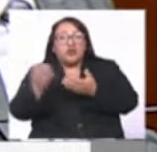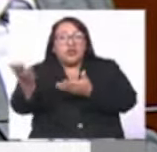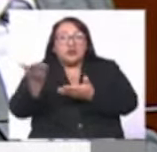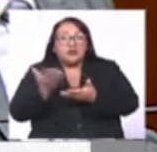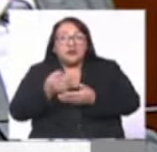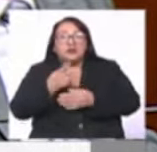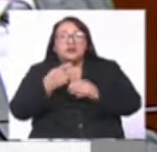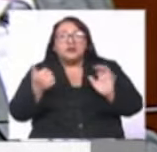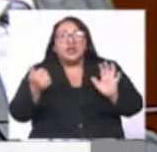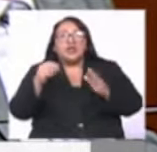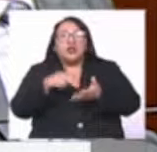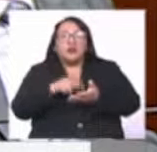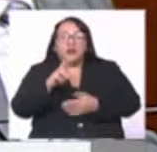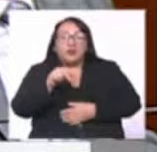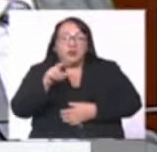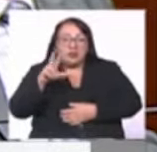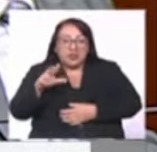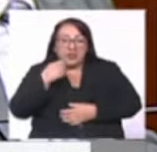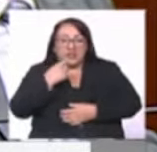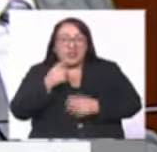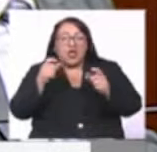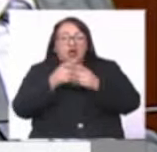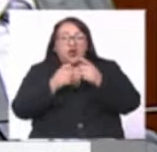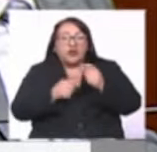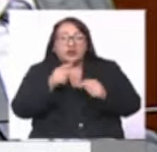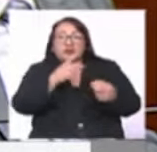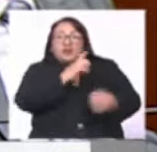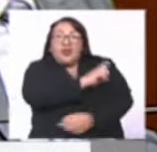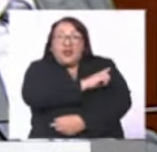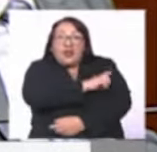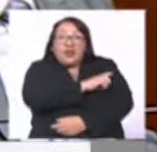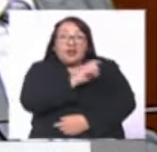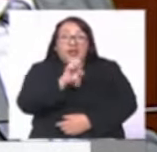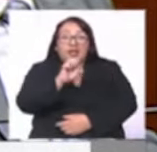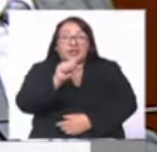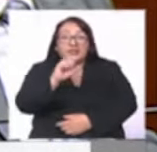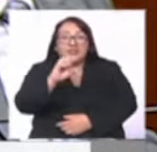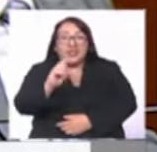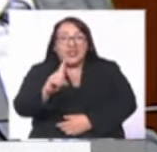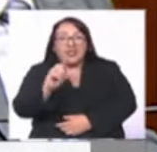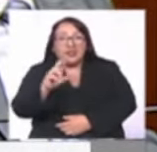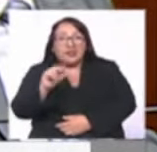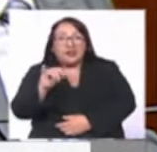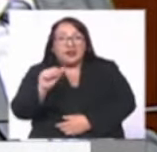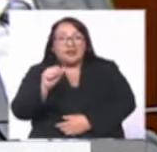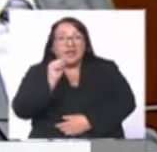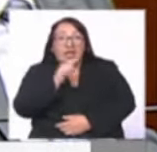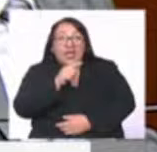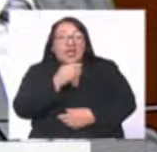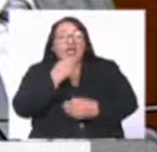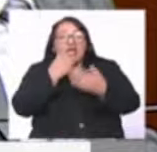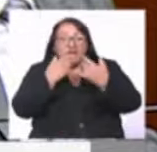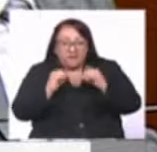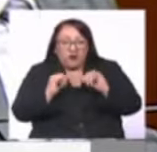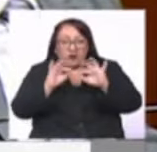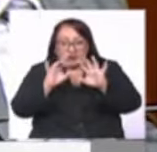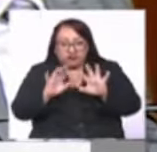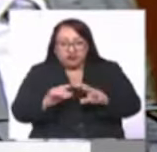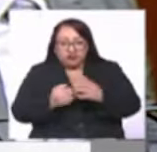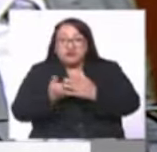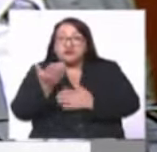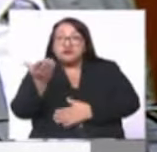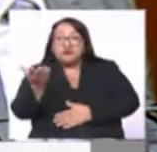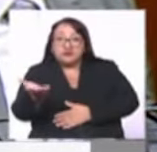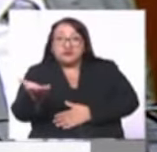de noviembre del 2023 el congresista delegado delegado esdra Ricardo Medina minaya remitió el informe de terminación de